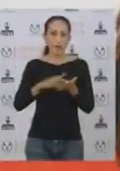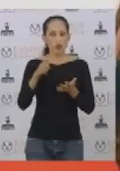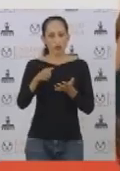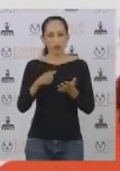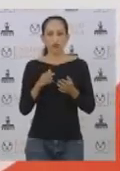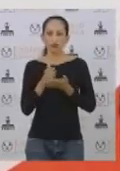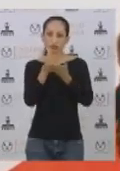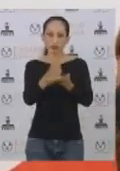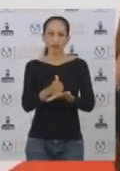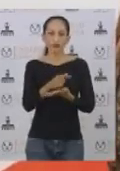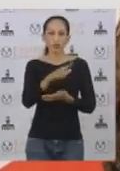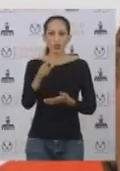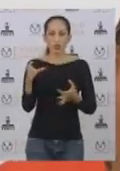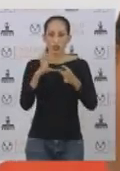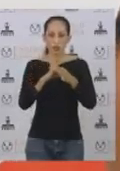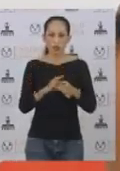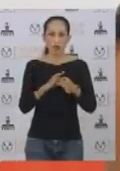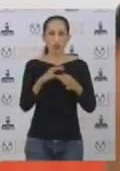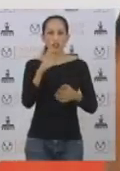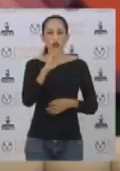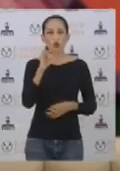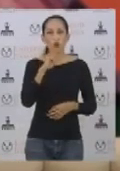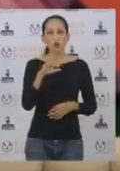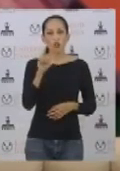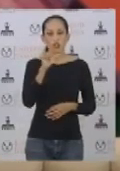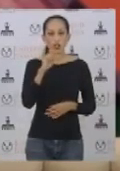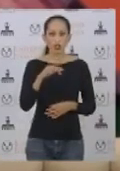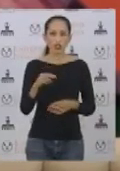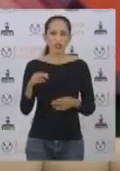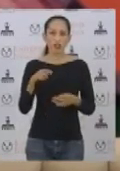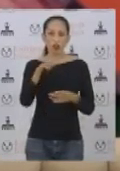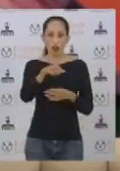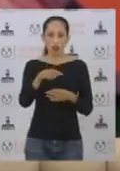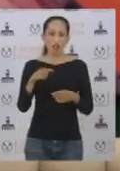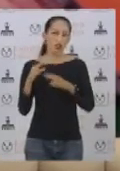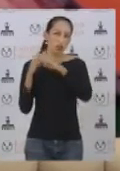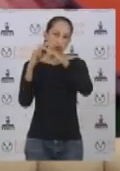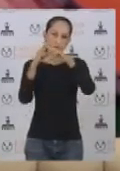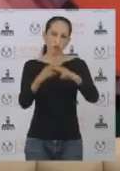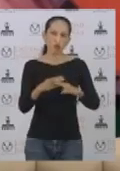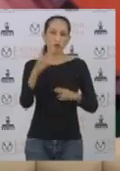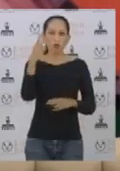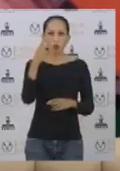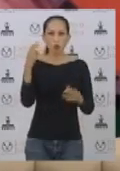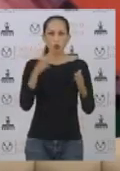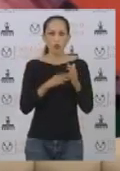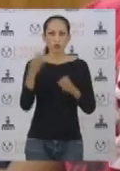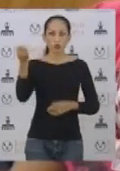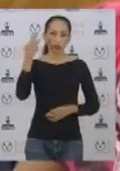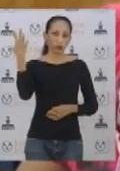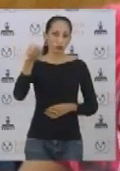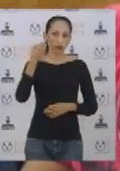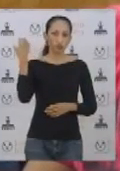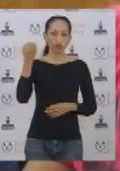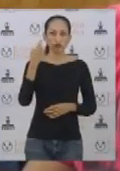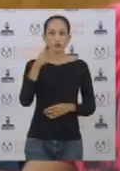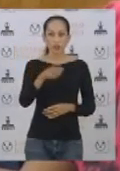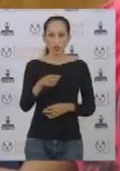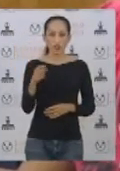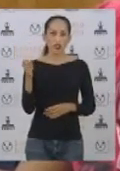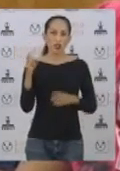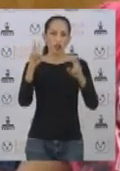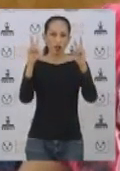Red Mundial de Conferencistas y está avalada por la Canacintra Central. Durante su trayectoria ha impartido más de 2.000 conferencias. Esta conferencia